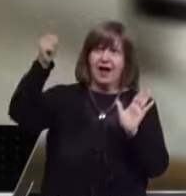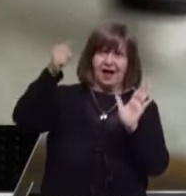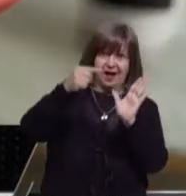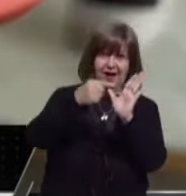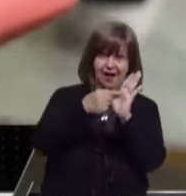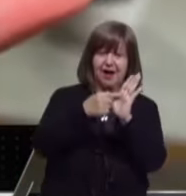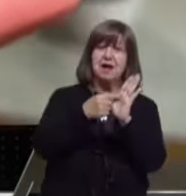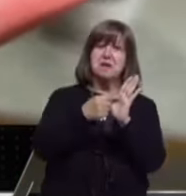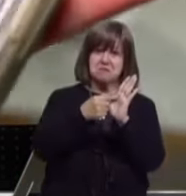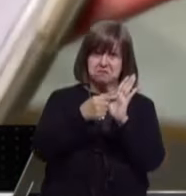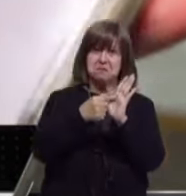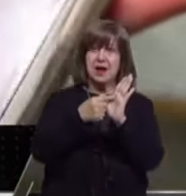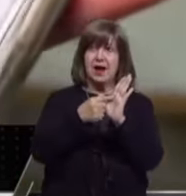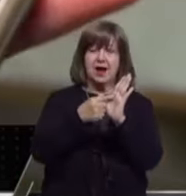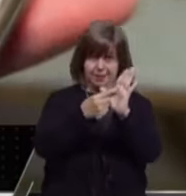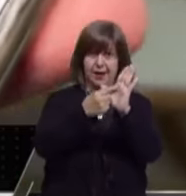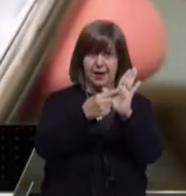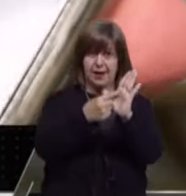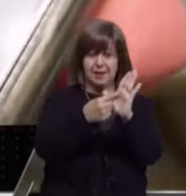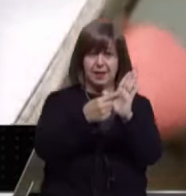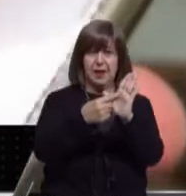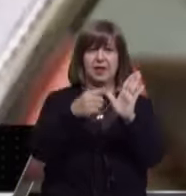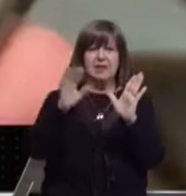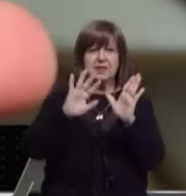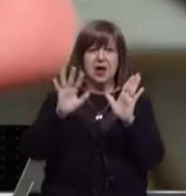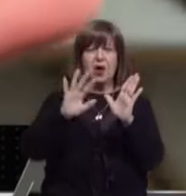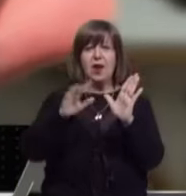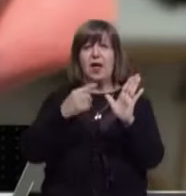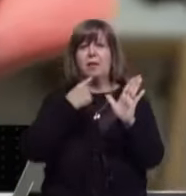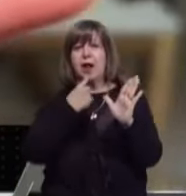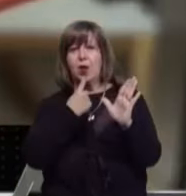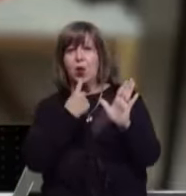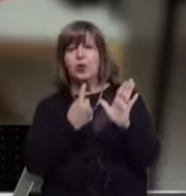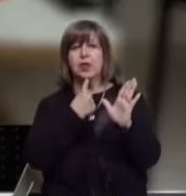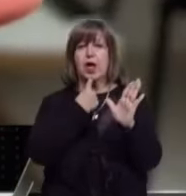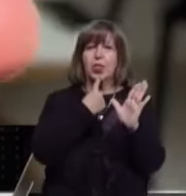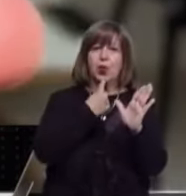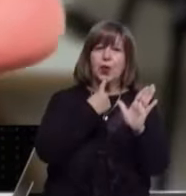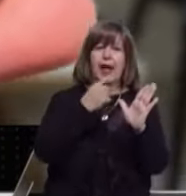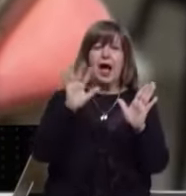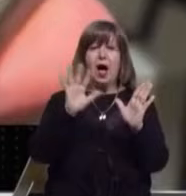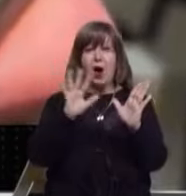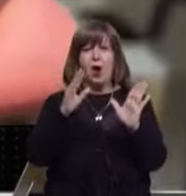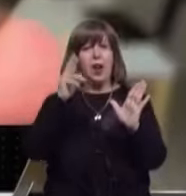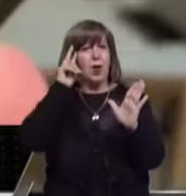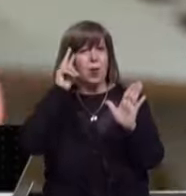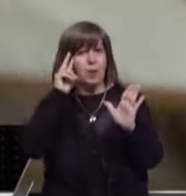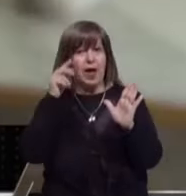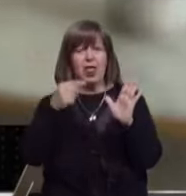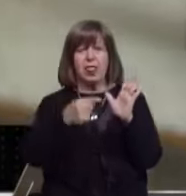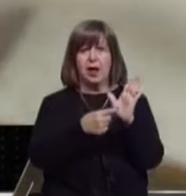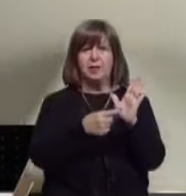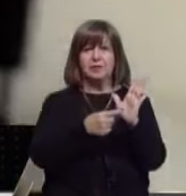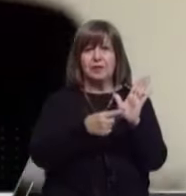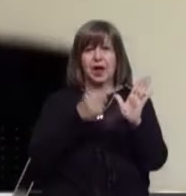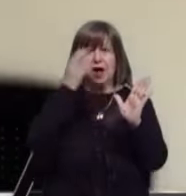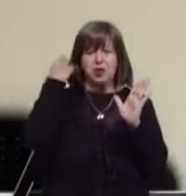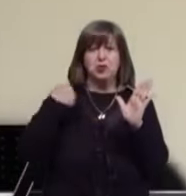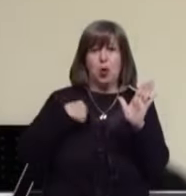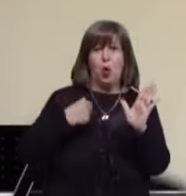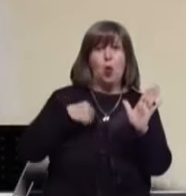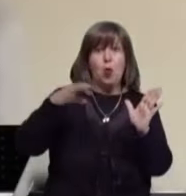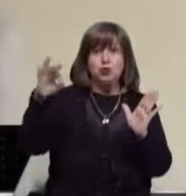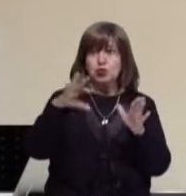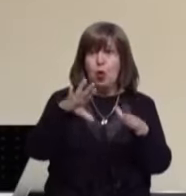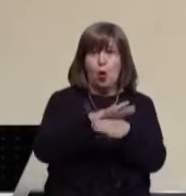Sí. En este caso de Canadá, por ejemplo. Que siempre te dicen, hola, ¿te puedo hacer una pregunta? Hola, ¿estás ocupado? Bueno, Bárbara, estábamos hablando